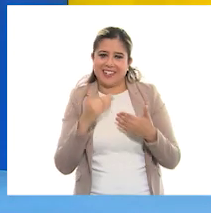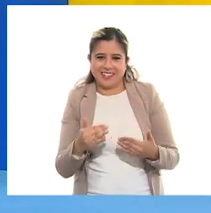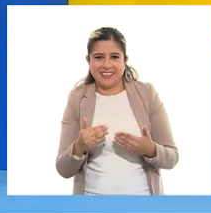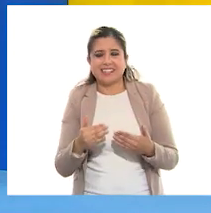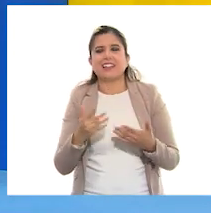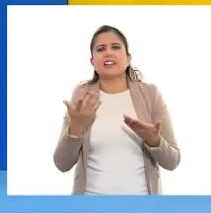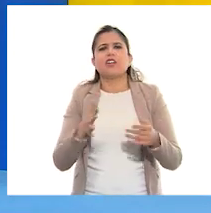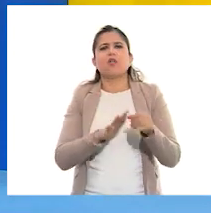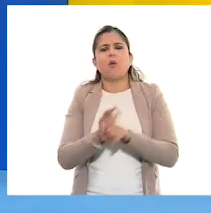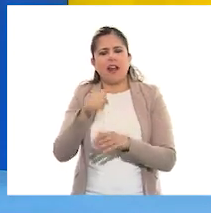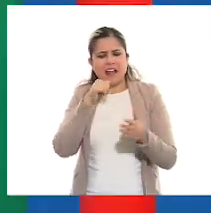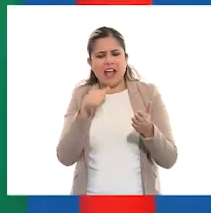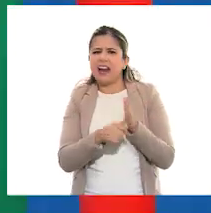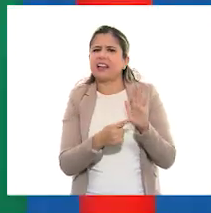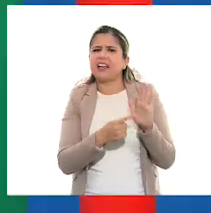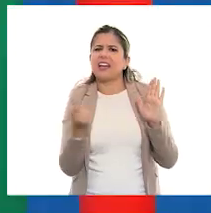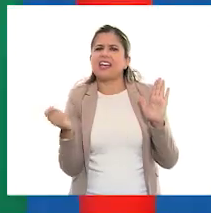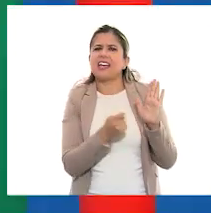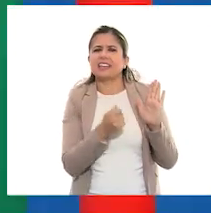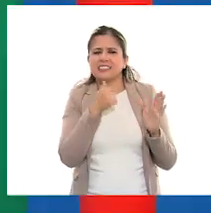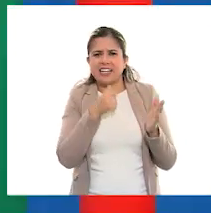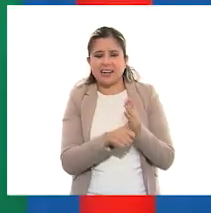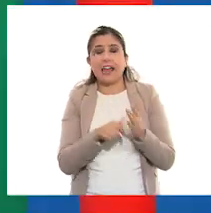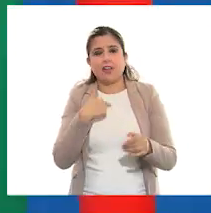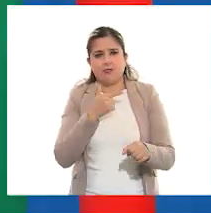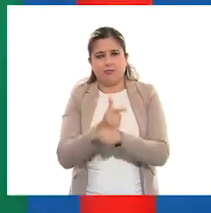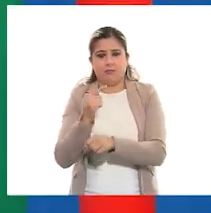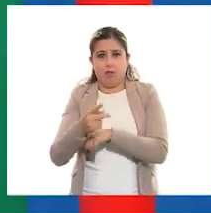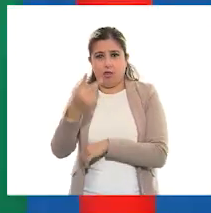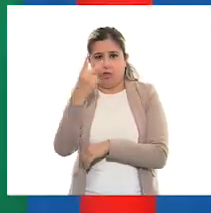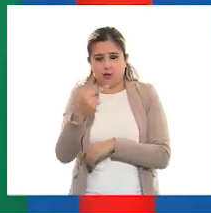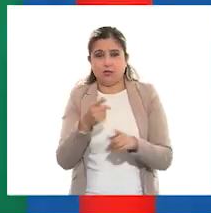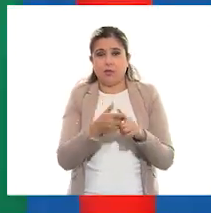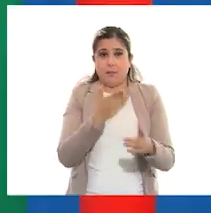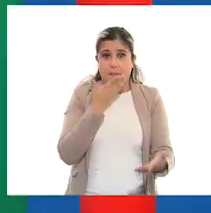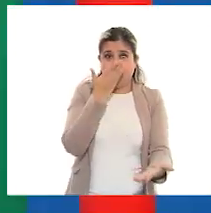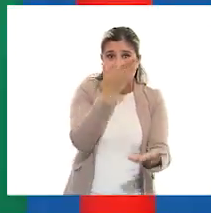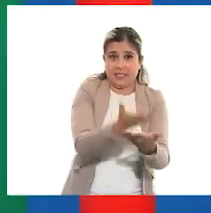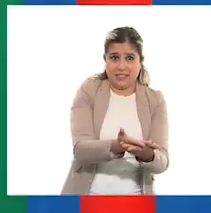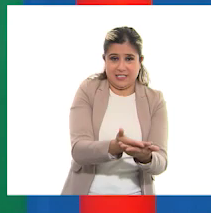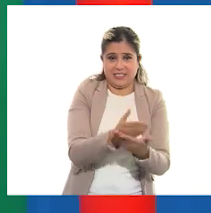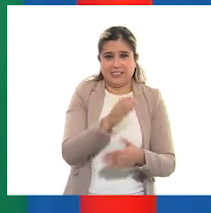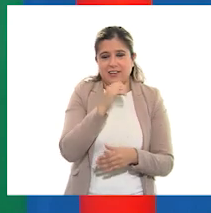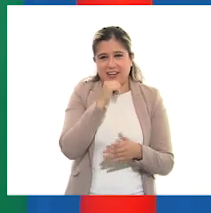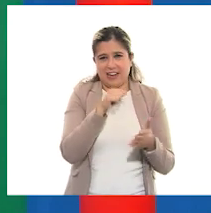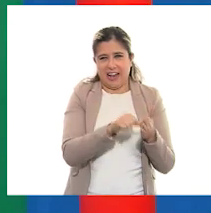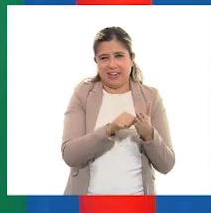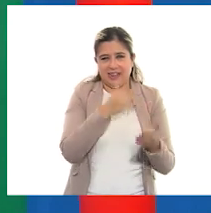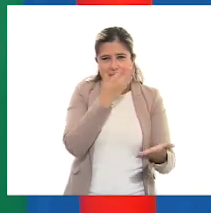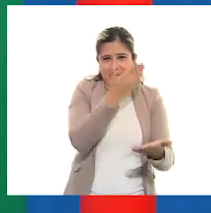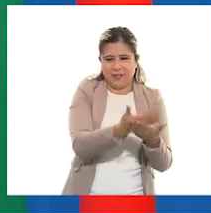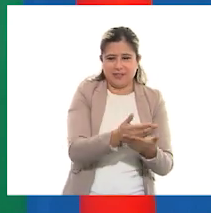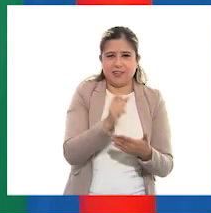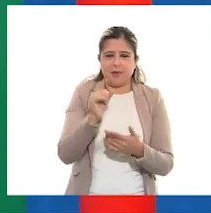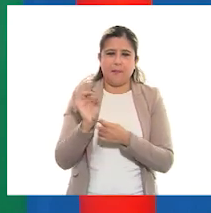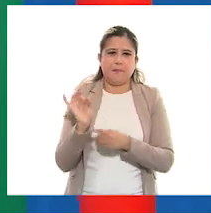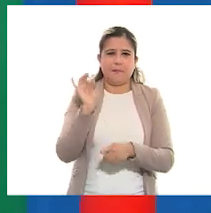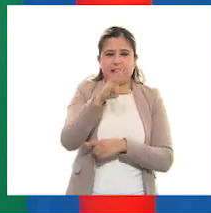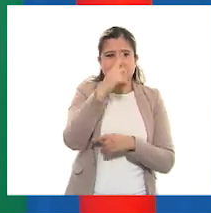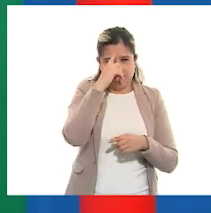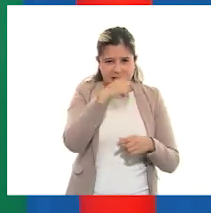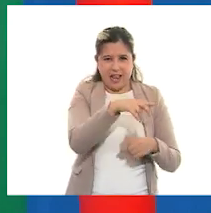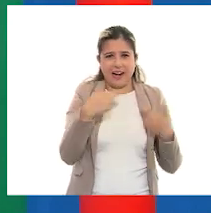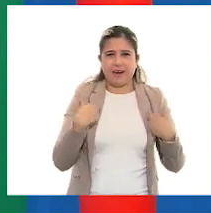¿qué tipo de carta es? Identifico dos. De petición, la que menciona Violet que su mamá envía a su